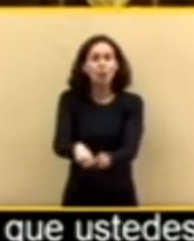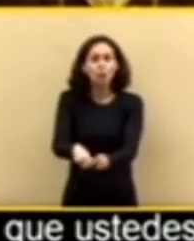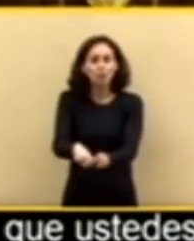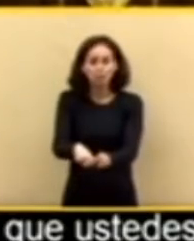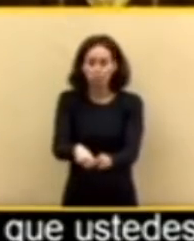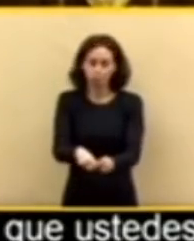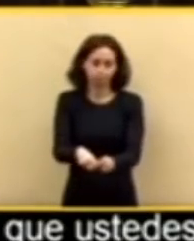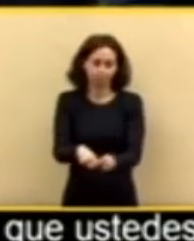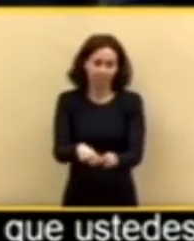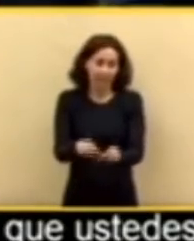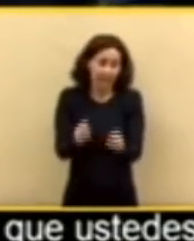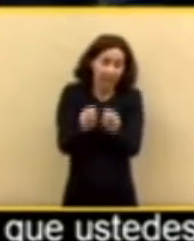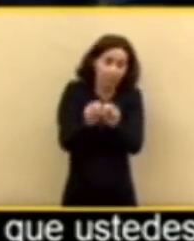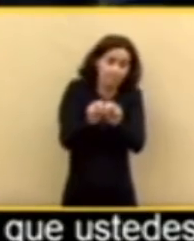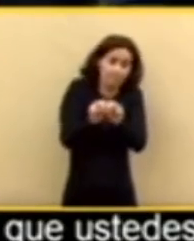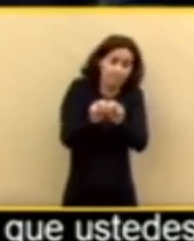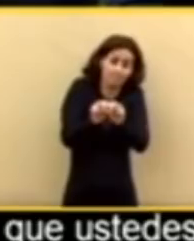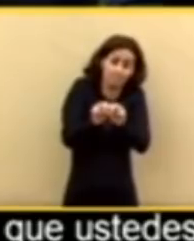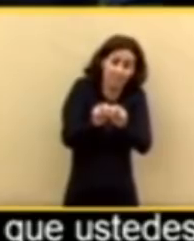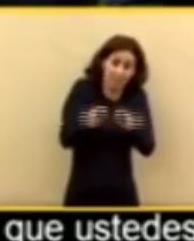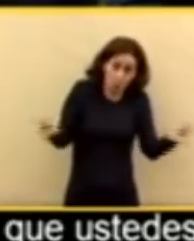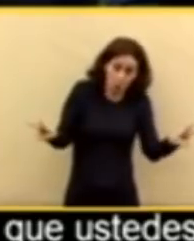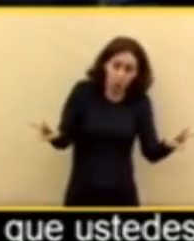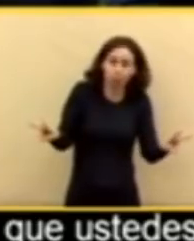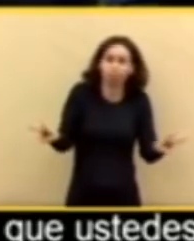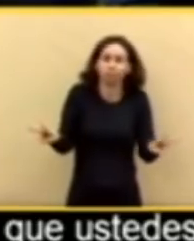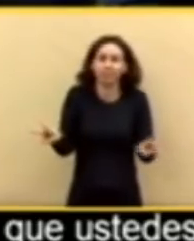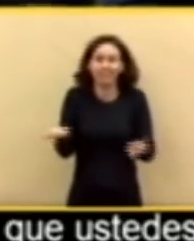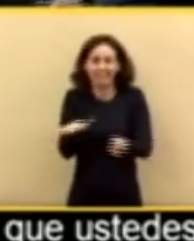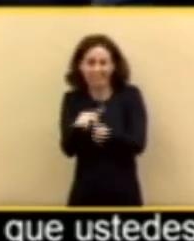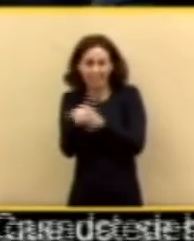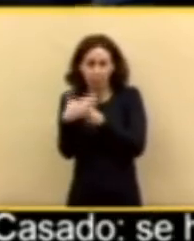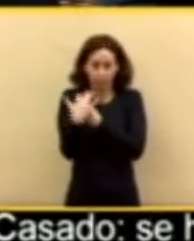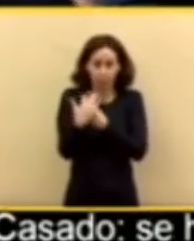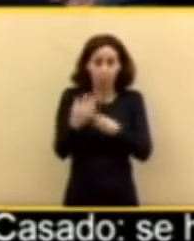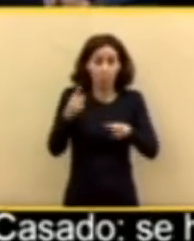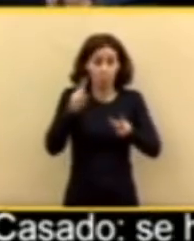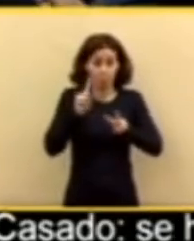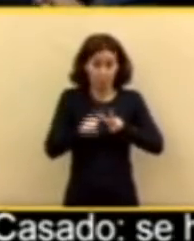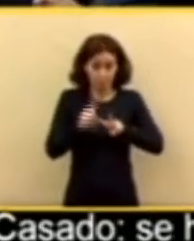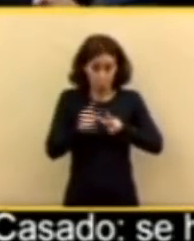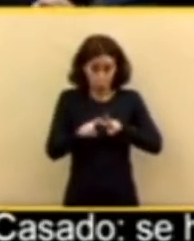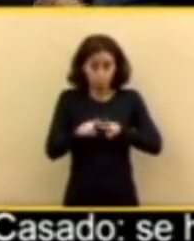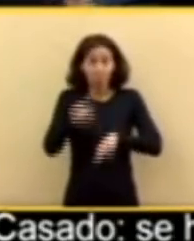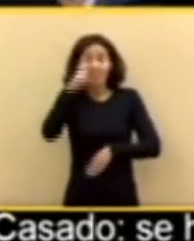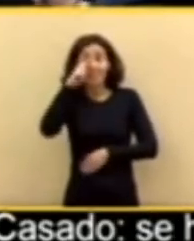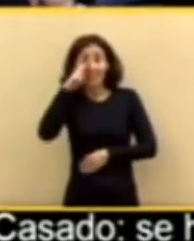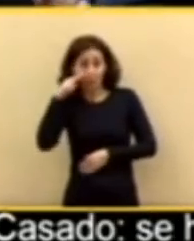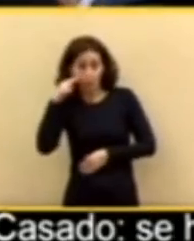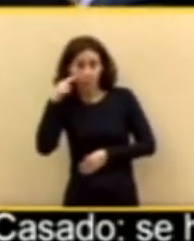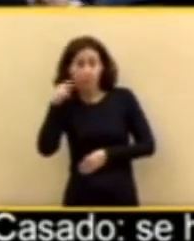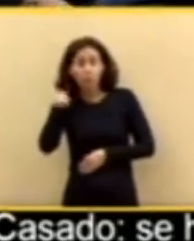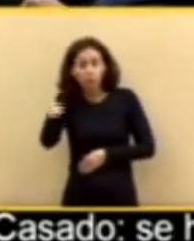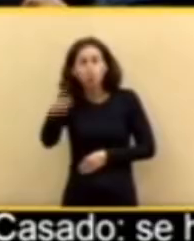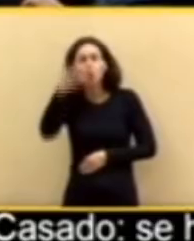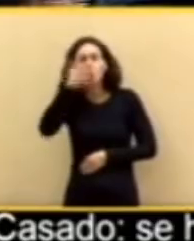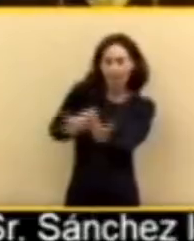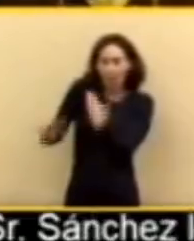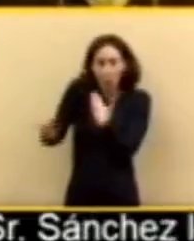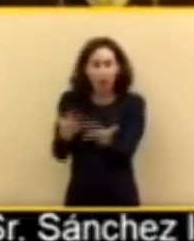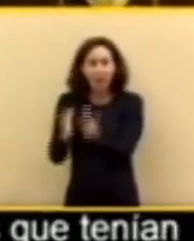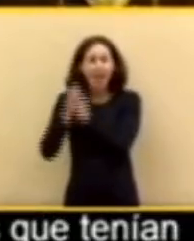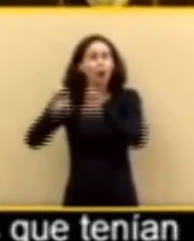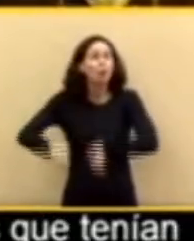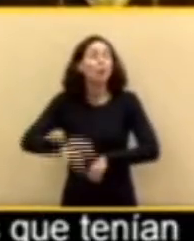los resultados han sido los que han sido. Y cuando se ha ido separado en otras elecciones, como en Andalucía, por primera vez en 40